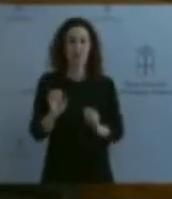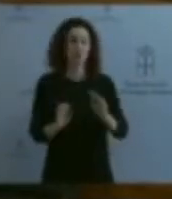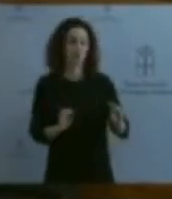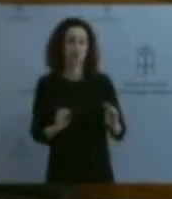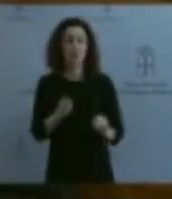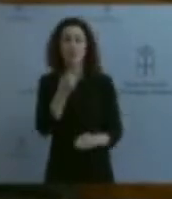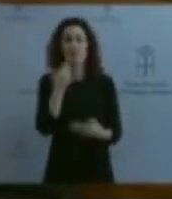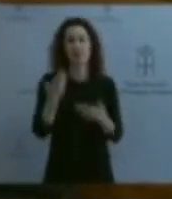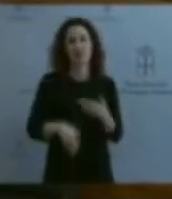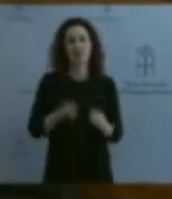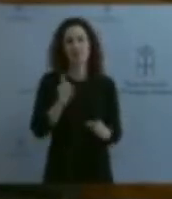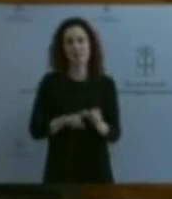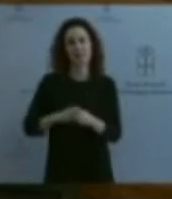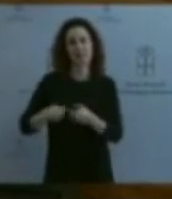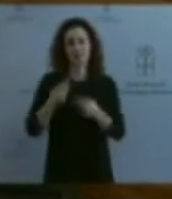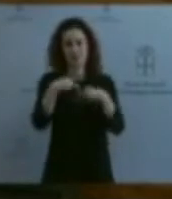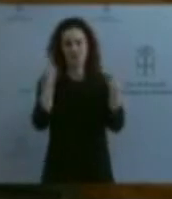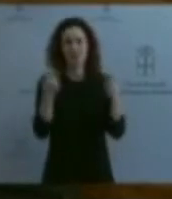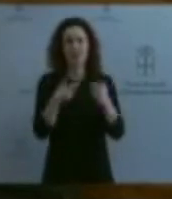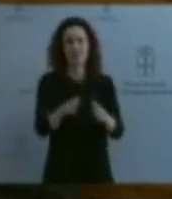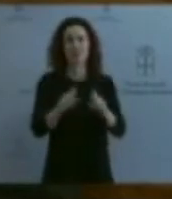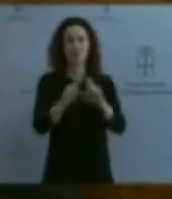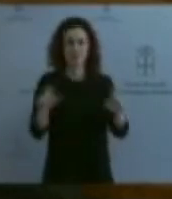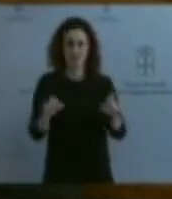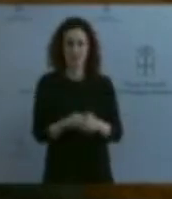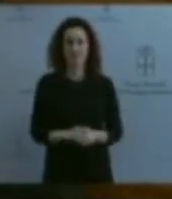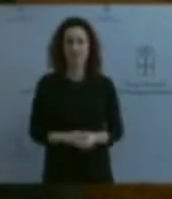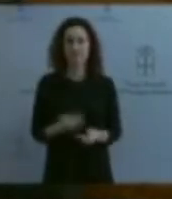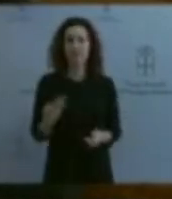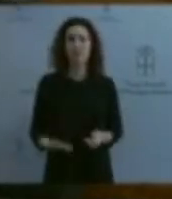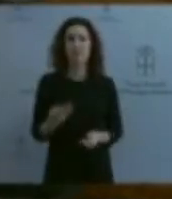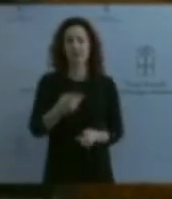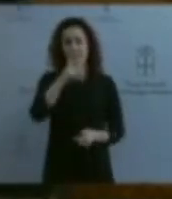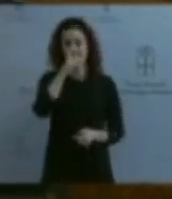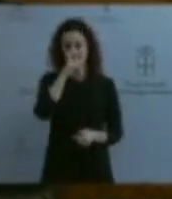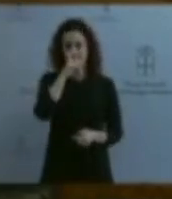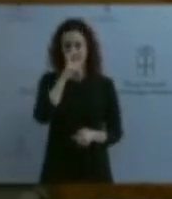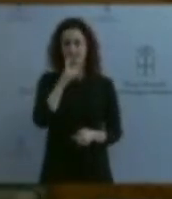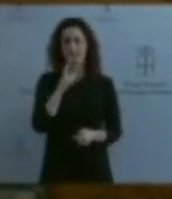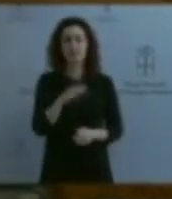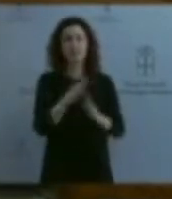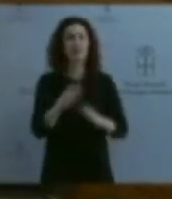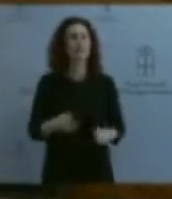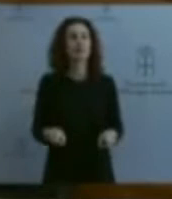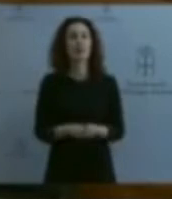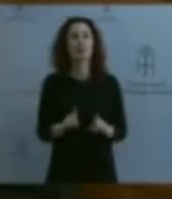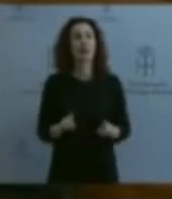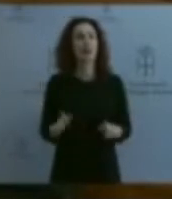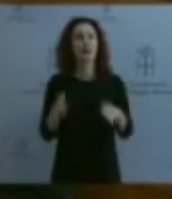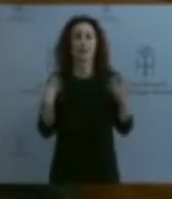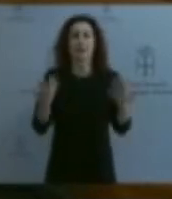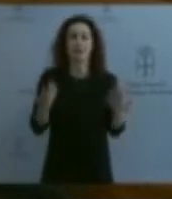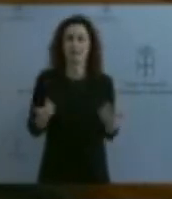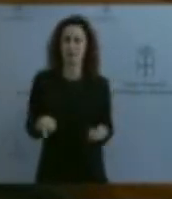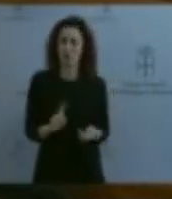sector empresarial. Es importante recordarlo porque eso no cayó, es decir, nuestra incorporación al proceso comunitario